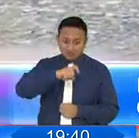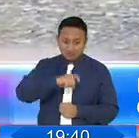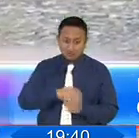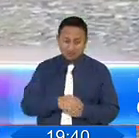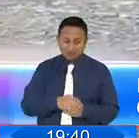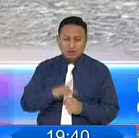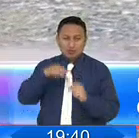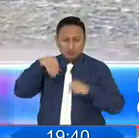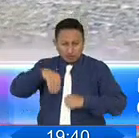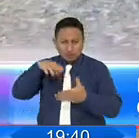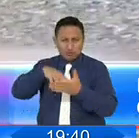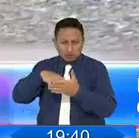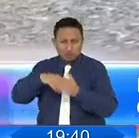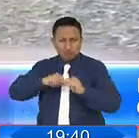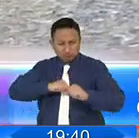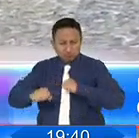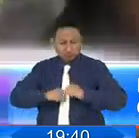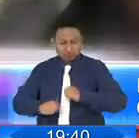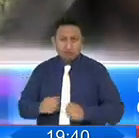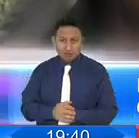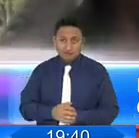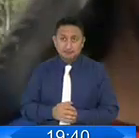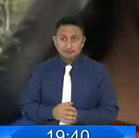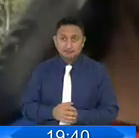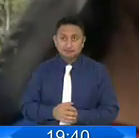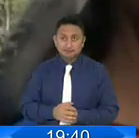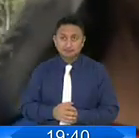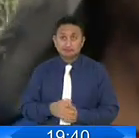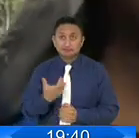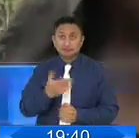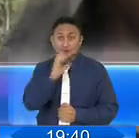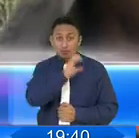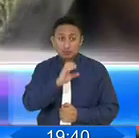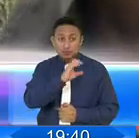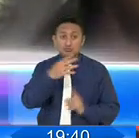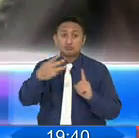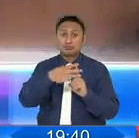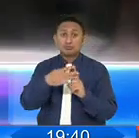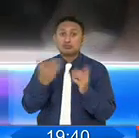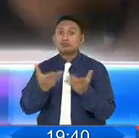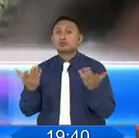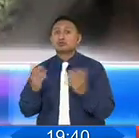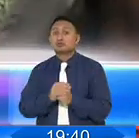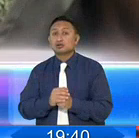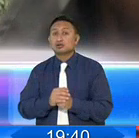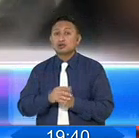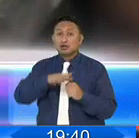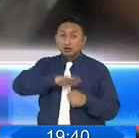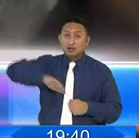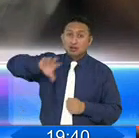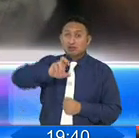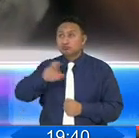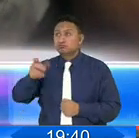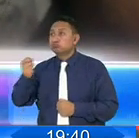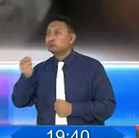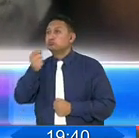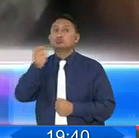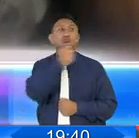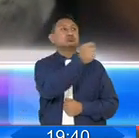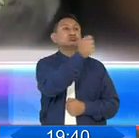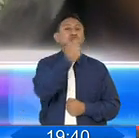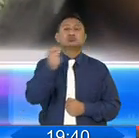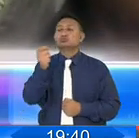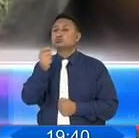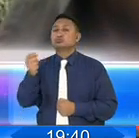de estudiar de todas las maneras posibles. O buscarle señales, donde haya señal, subir una ladera, buscar donde que venga internet